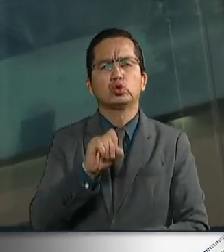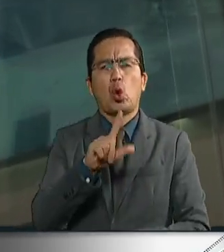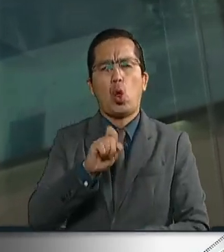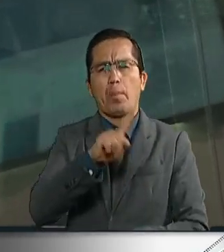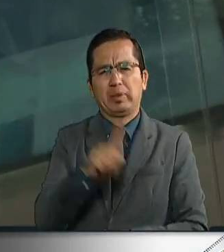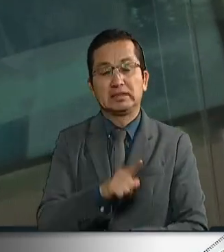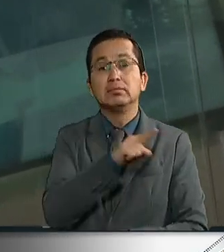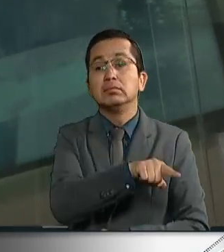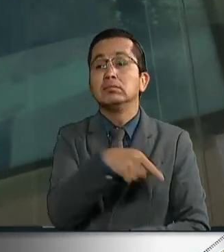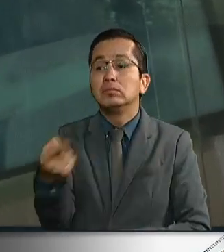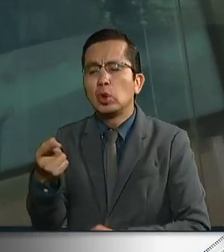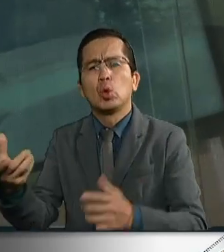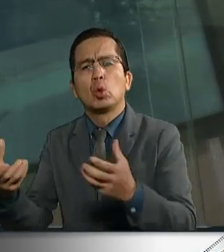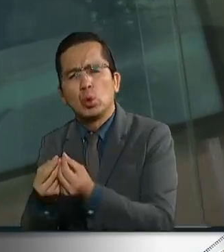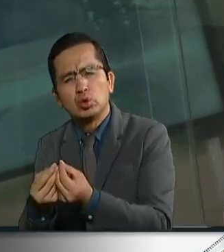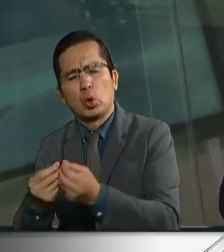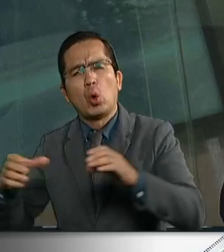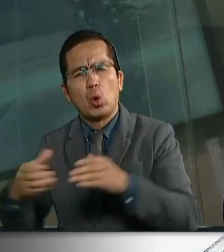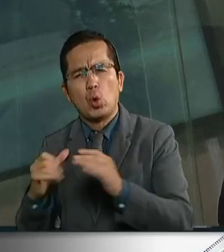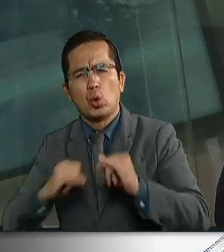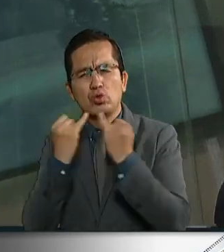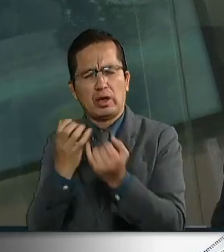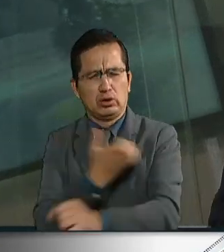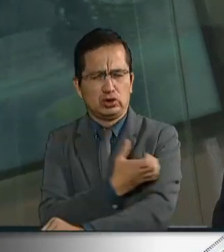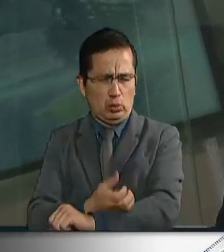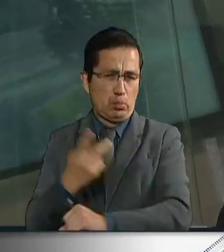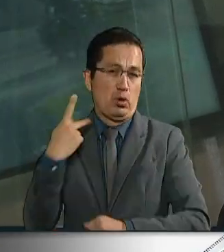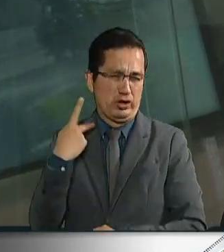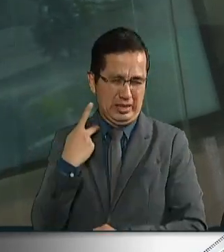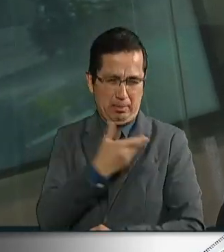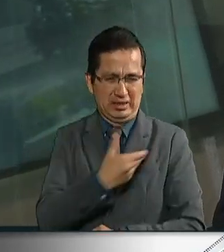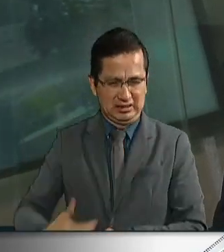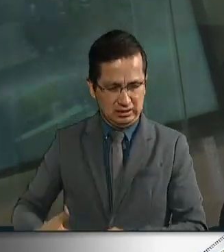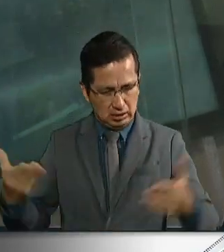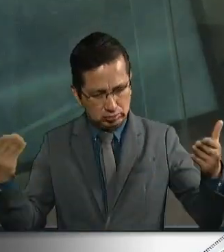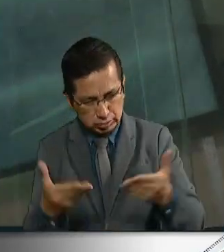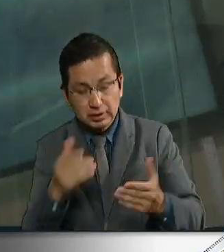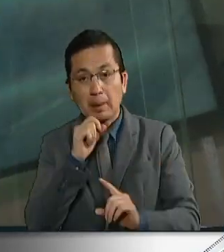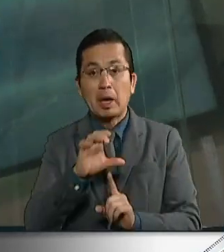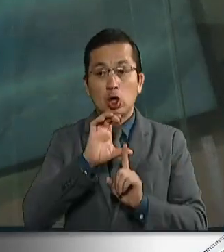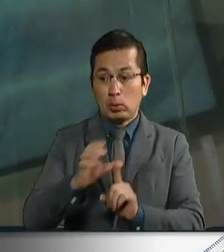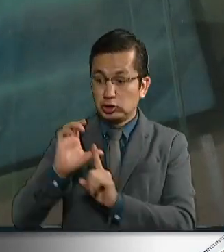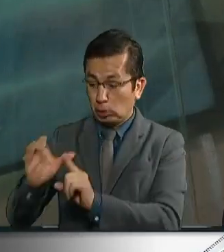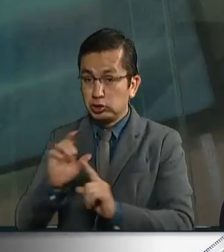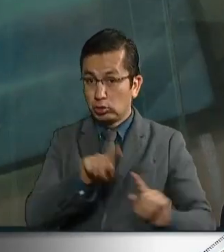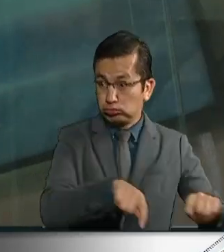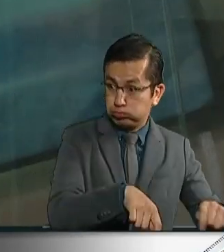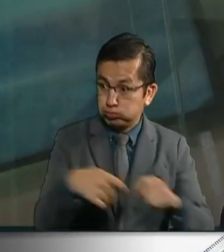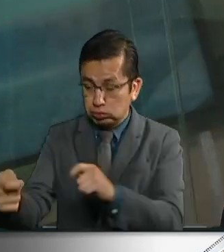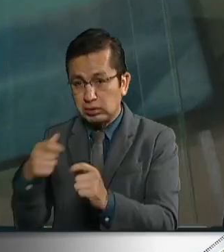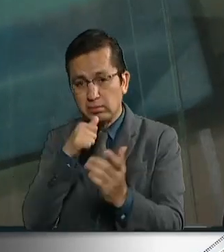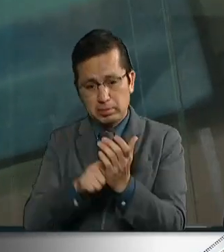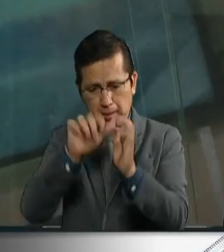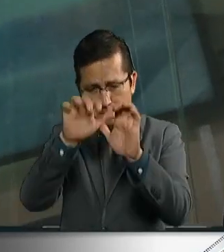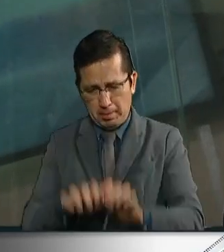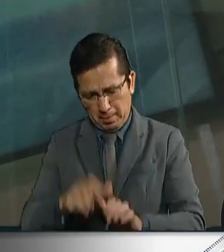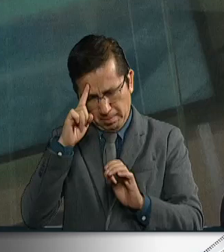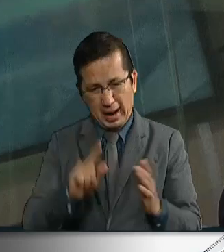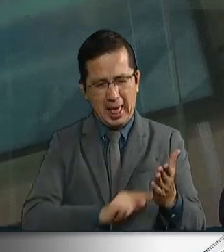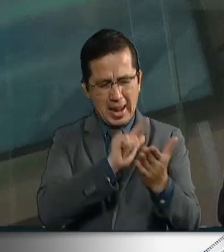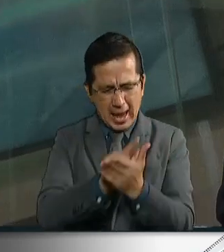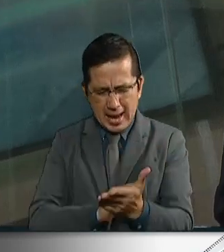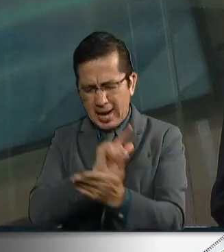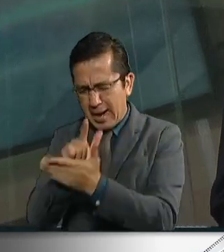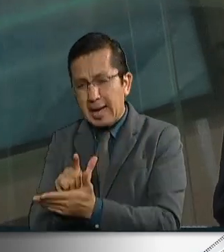el presidente de la Junta de Coordinación Política y los presidentes de las comisiones a las que les fue turnada la minuta de reformas secundarias en